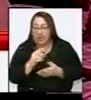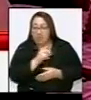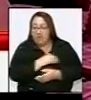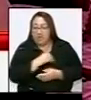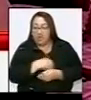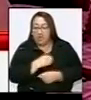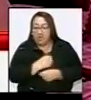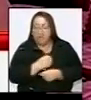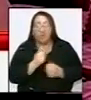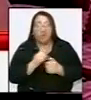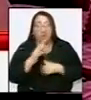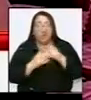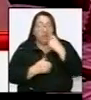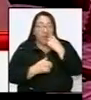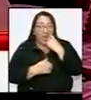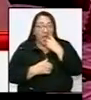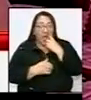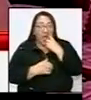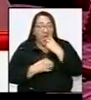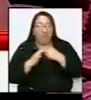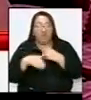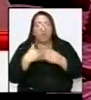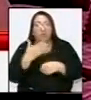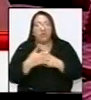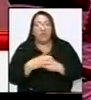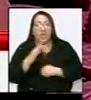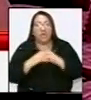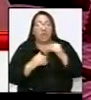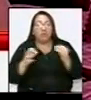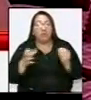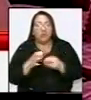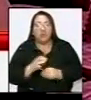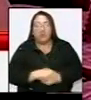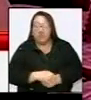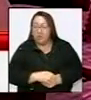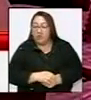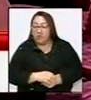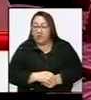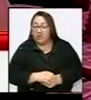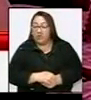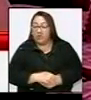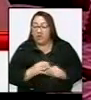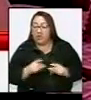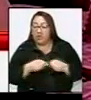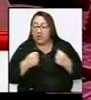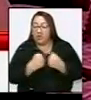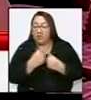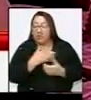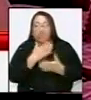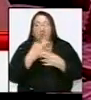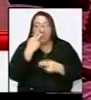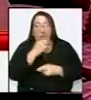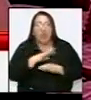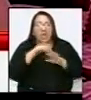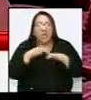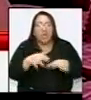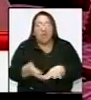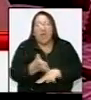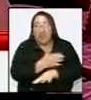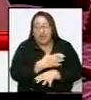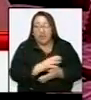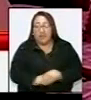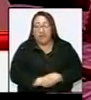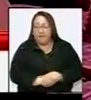ejecución de obras e infraestructura en el marco del proceso de la reconstrucción de las zonas afectadas por el fenómeno del Niño